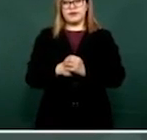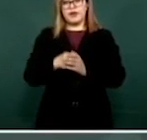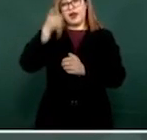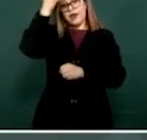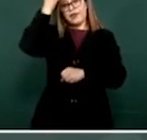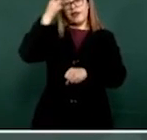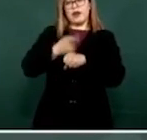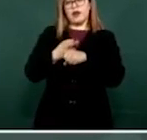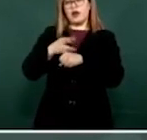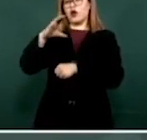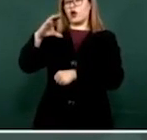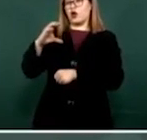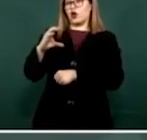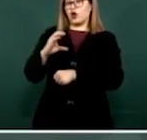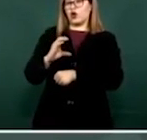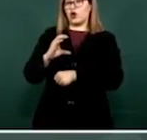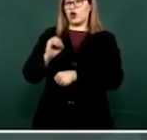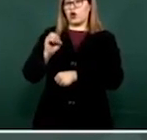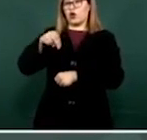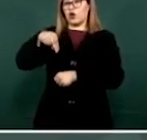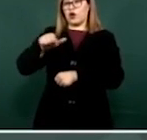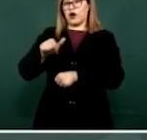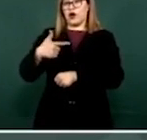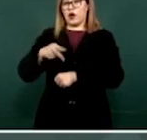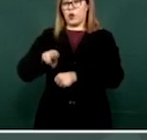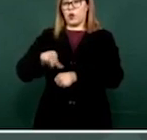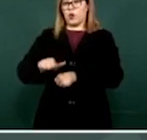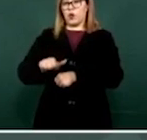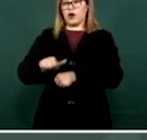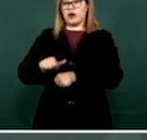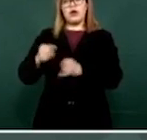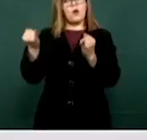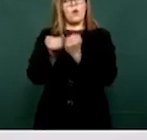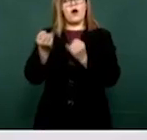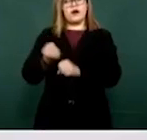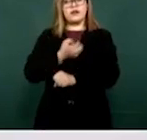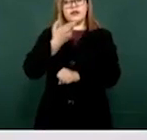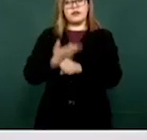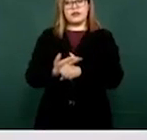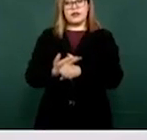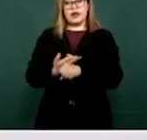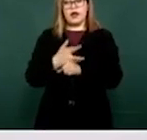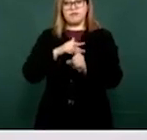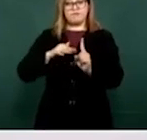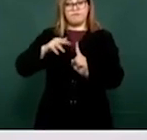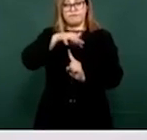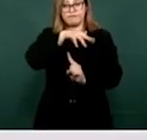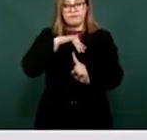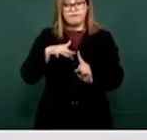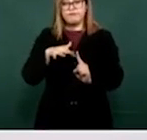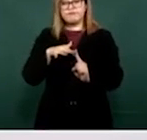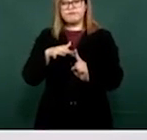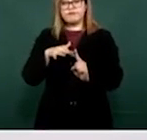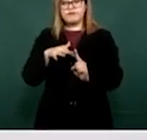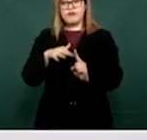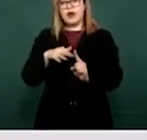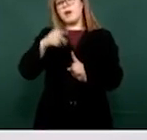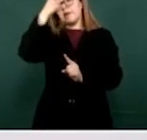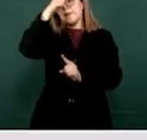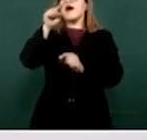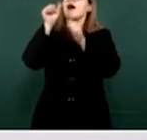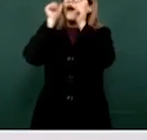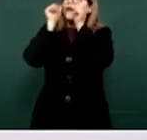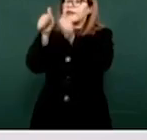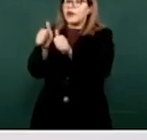directora de Conagua y también al secretario del medio ambiente, de que vean esto,